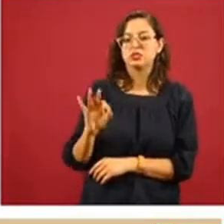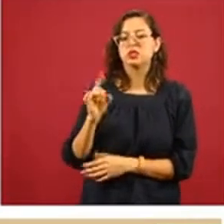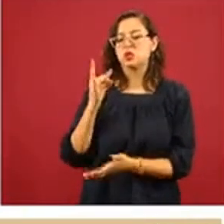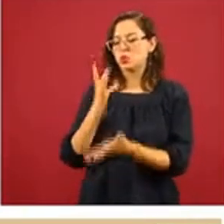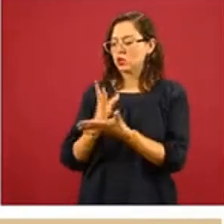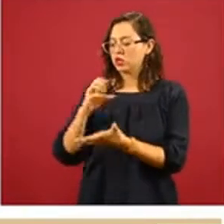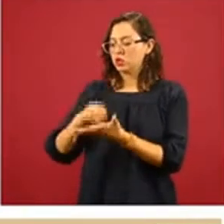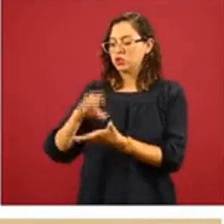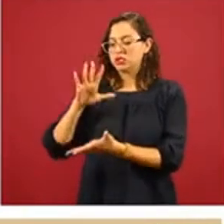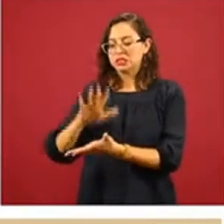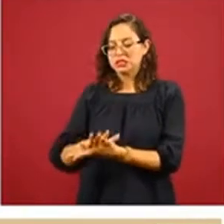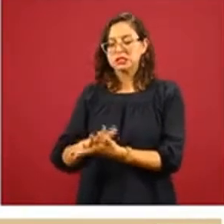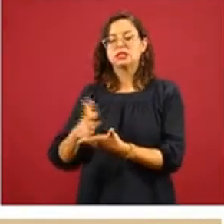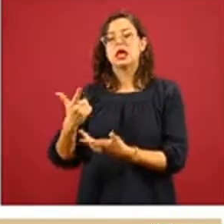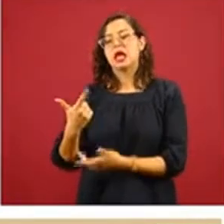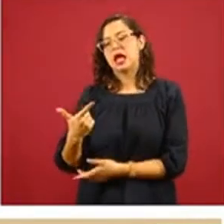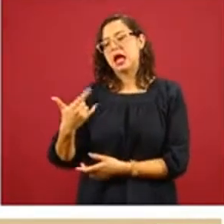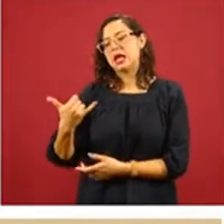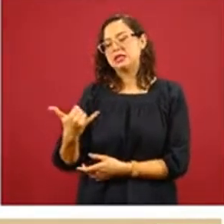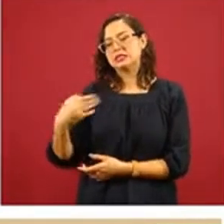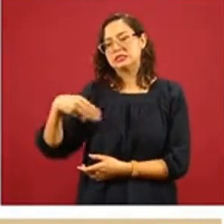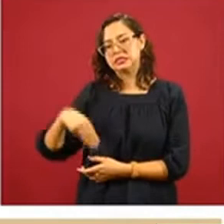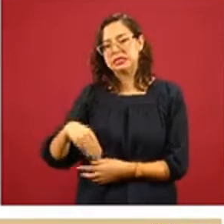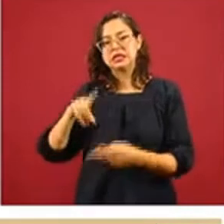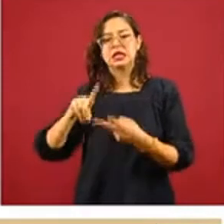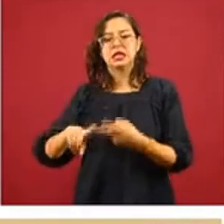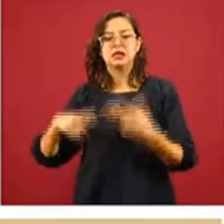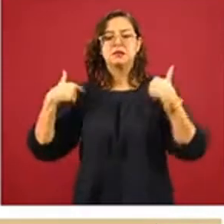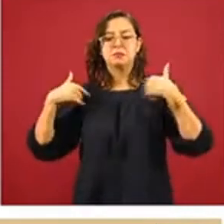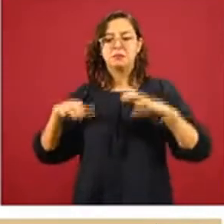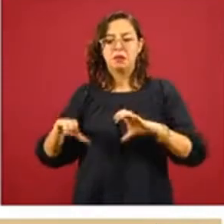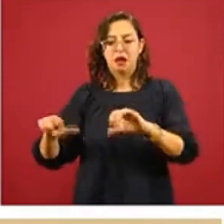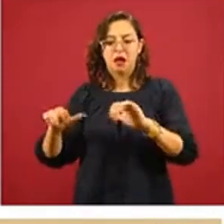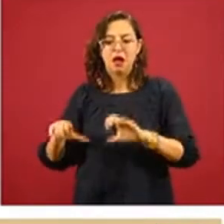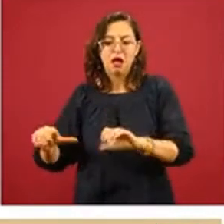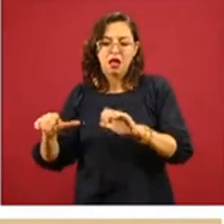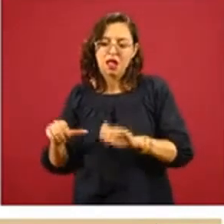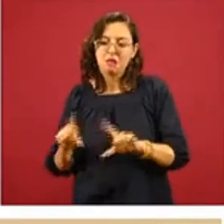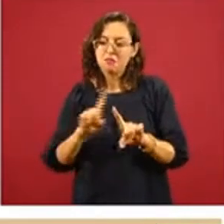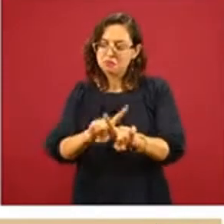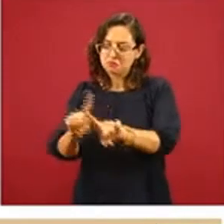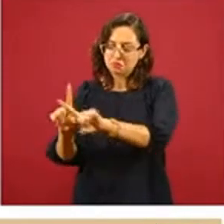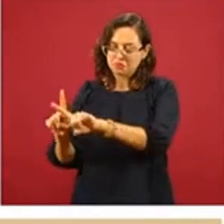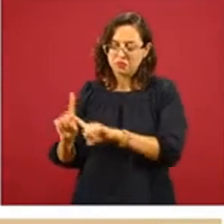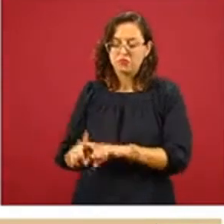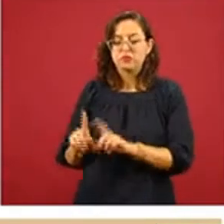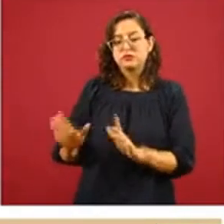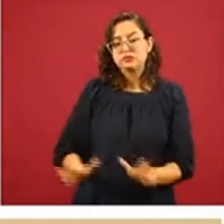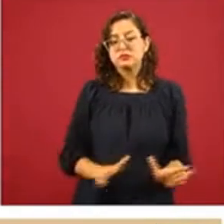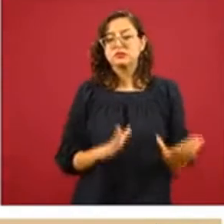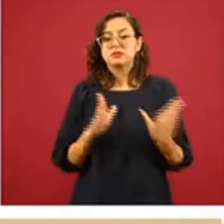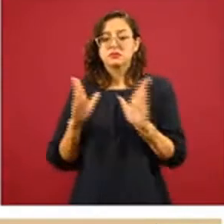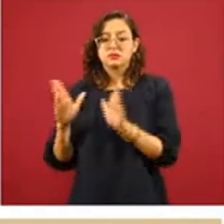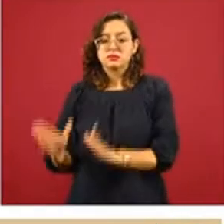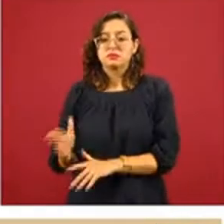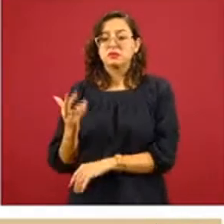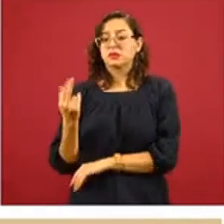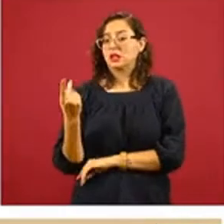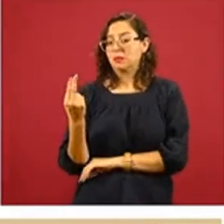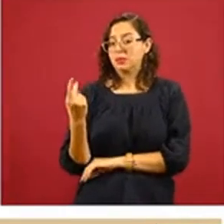citas, en el caso de los gimnasios, spa y similares, un pequeño aforo, una pequeña apertura que es solo